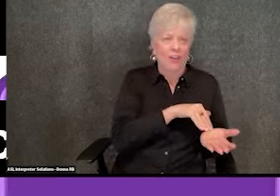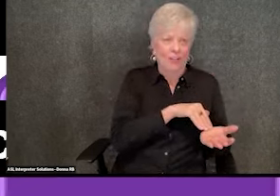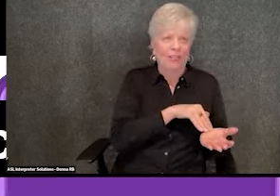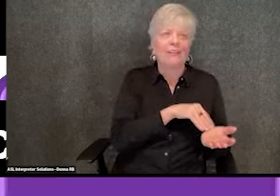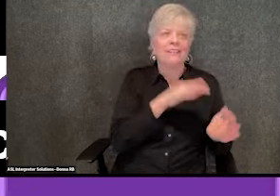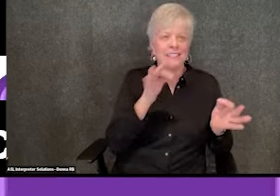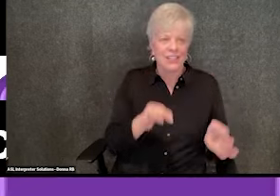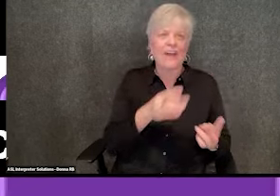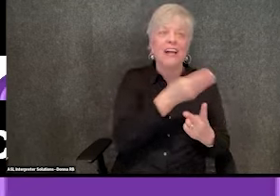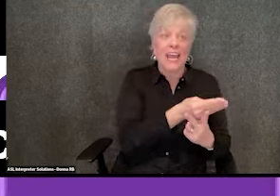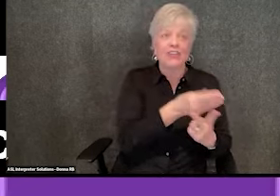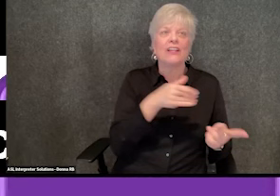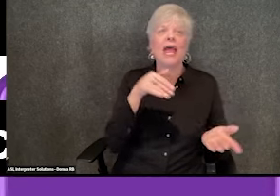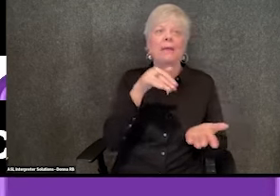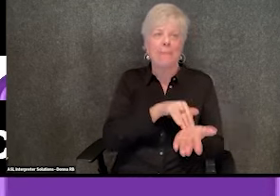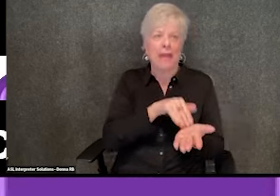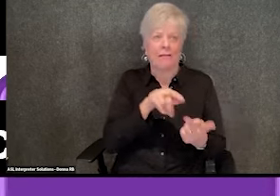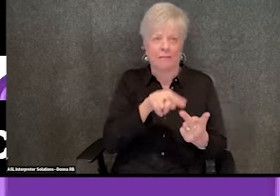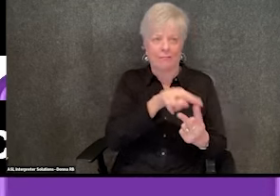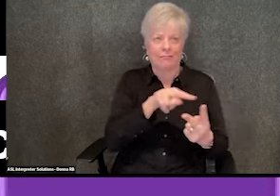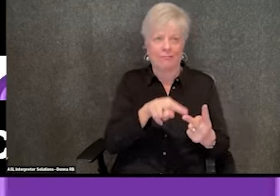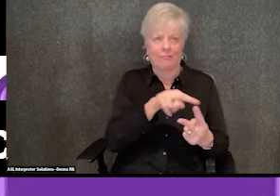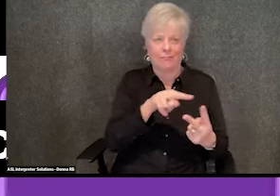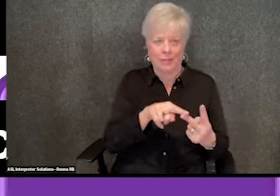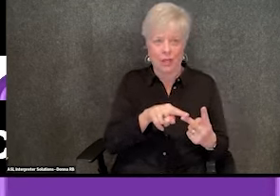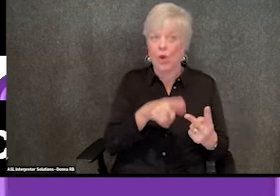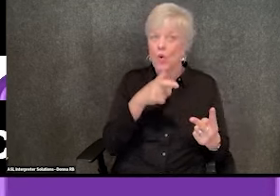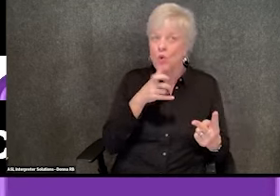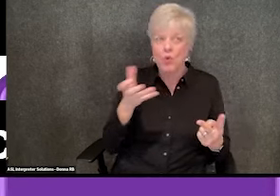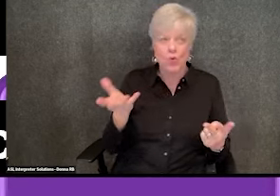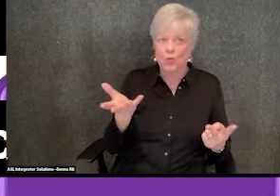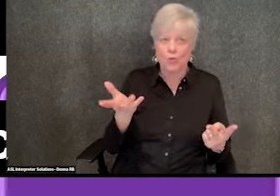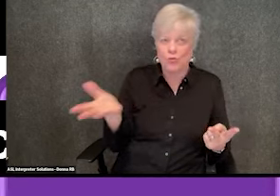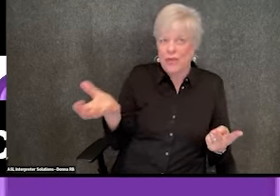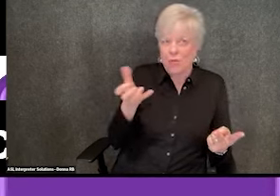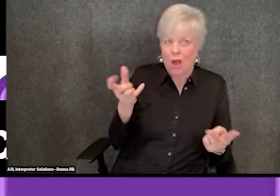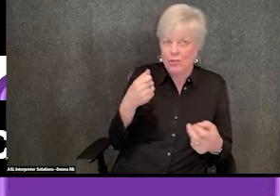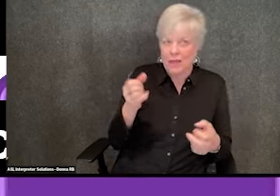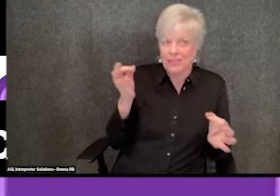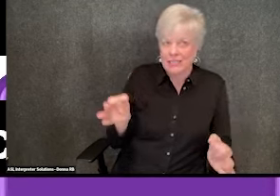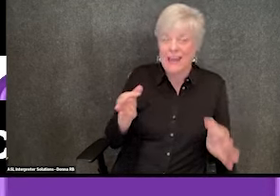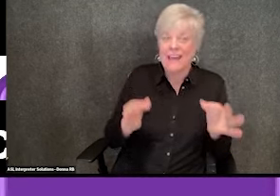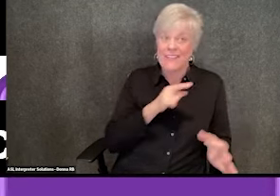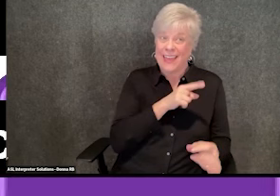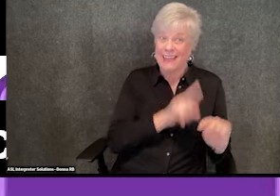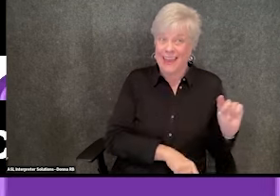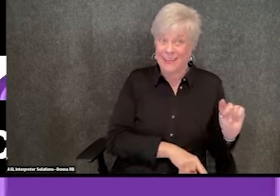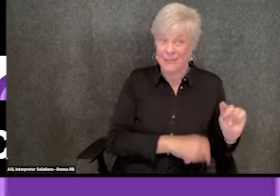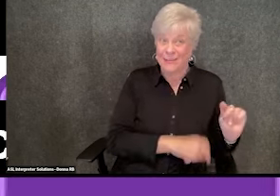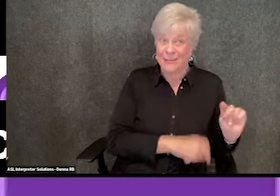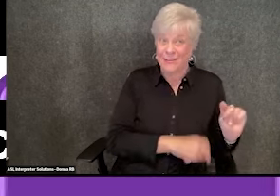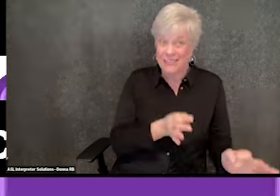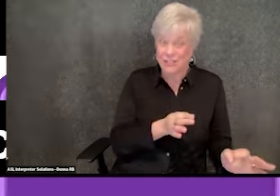escogiendo quién va a ser la persona que toma decisiones por ellos si ellos no